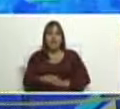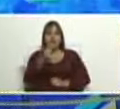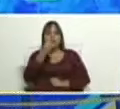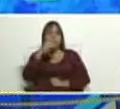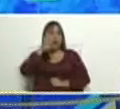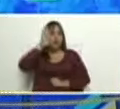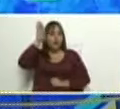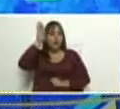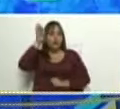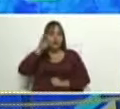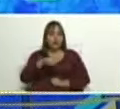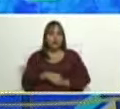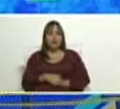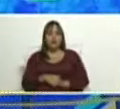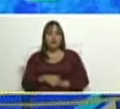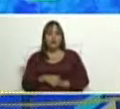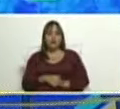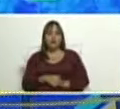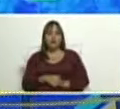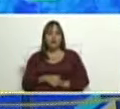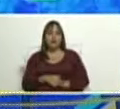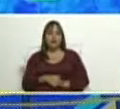futuro.